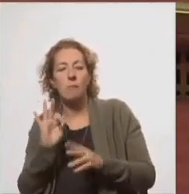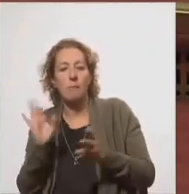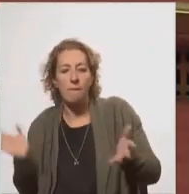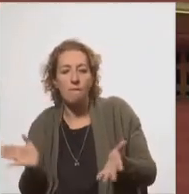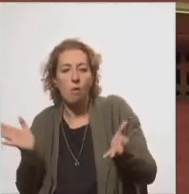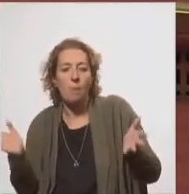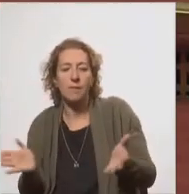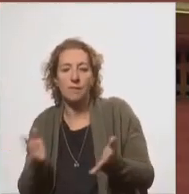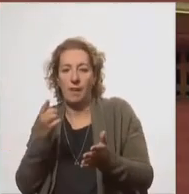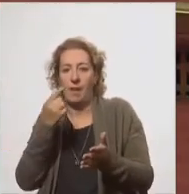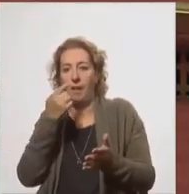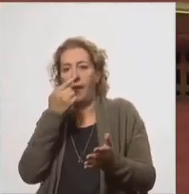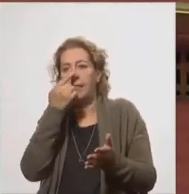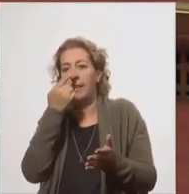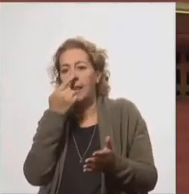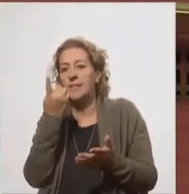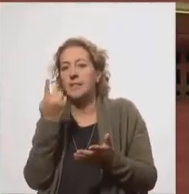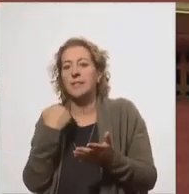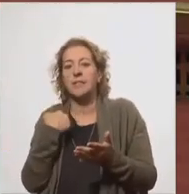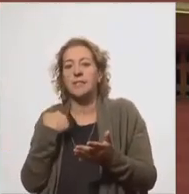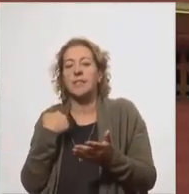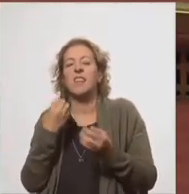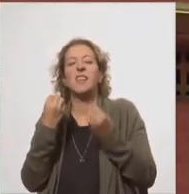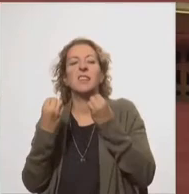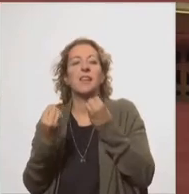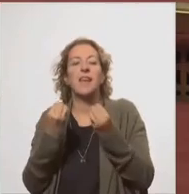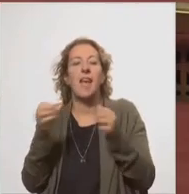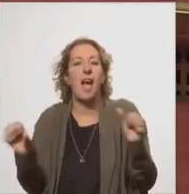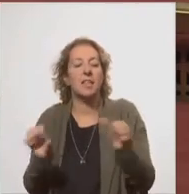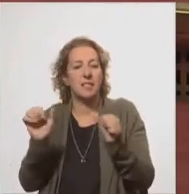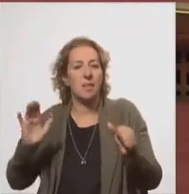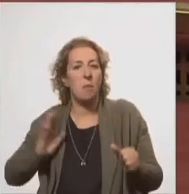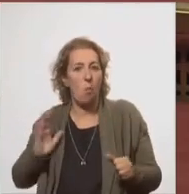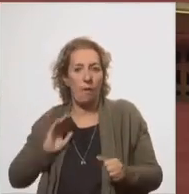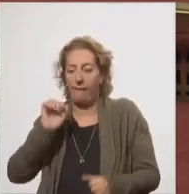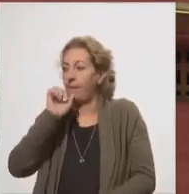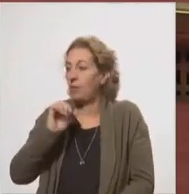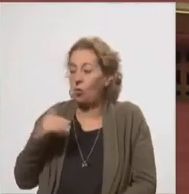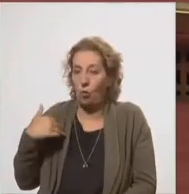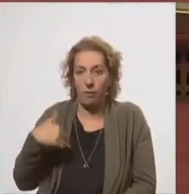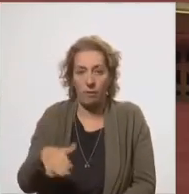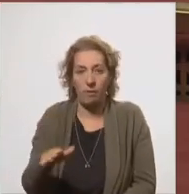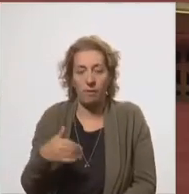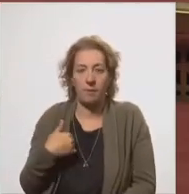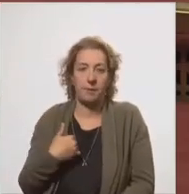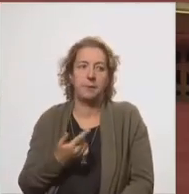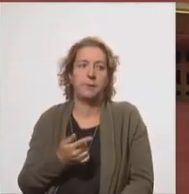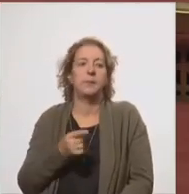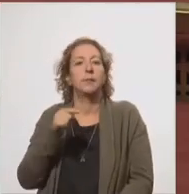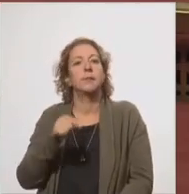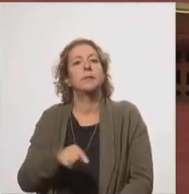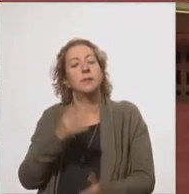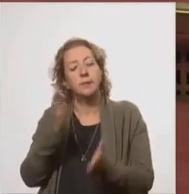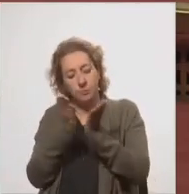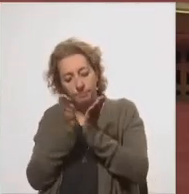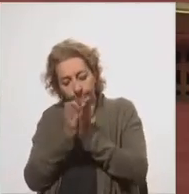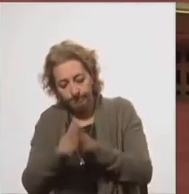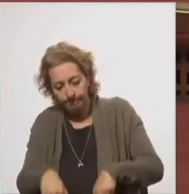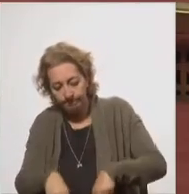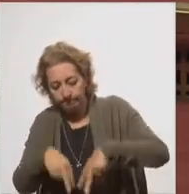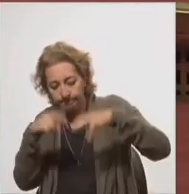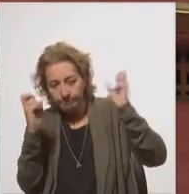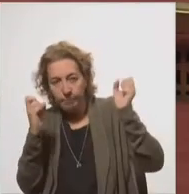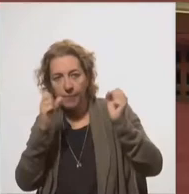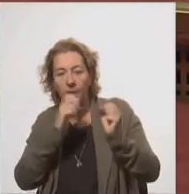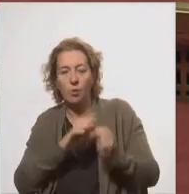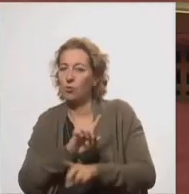el interés en el papel de la mujer en la historia. No es noticia que los propios estudios históricos, así como el trabajo de la academia, no